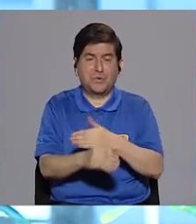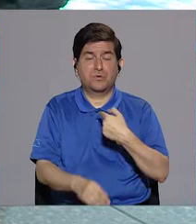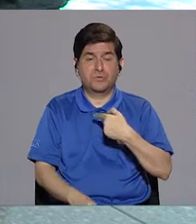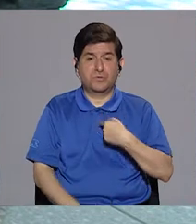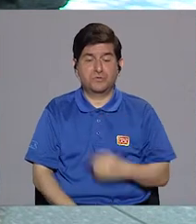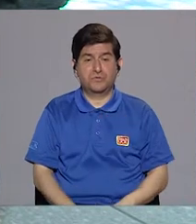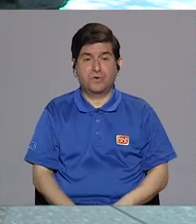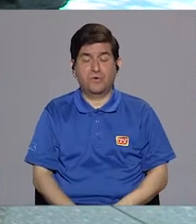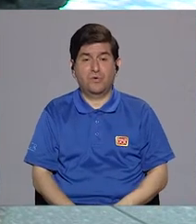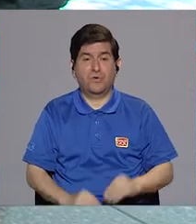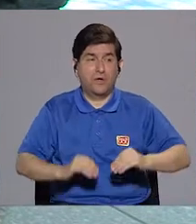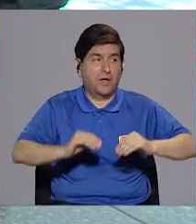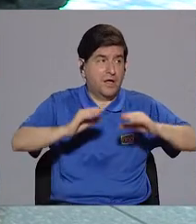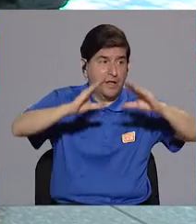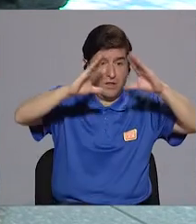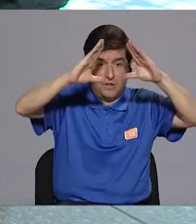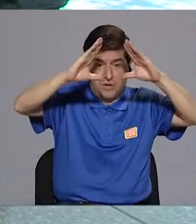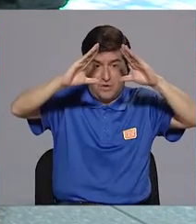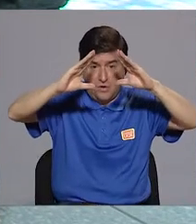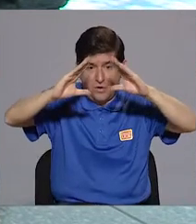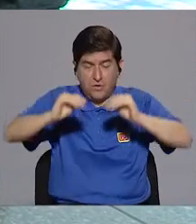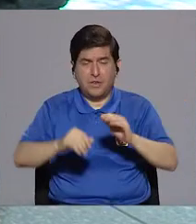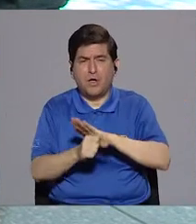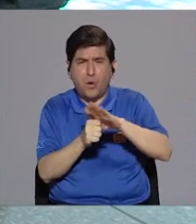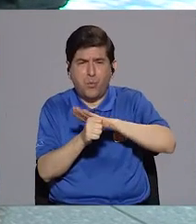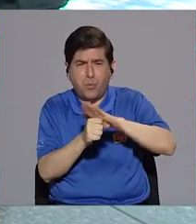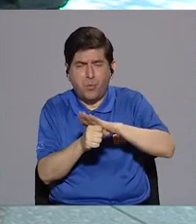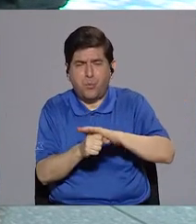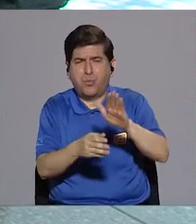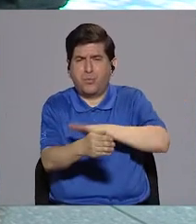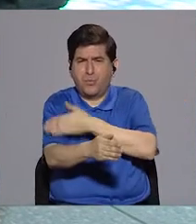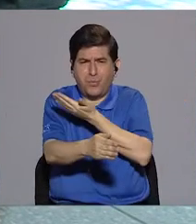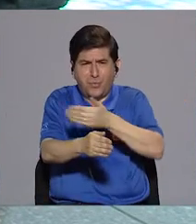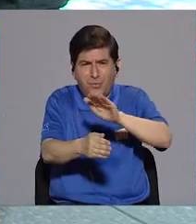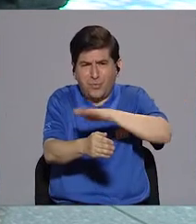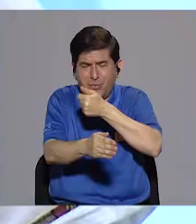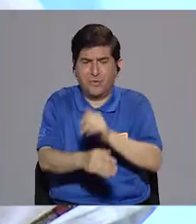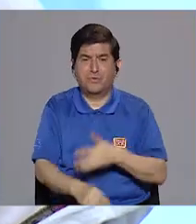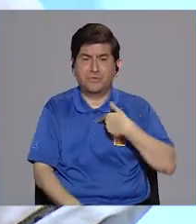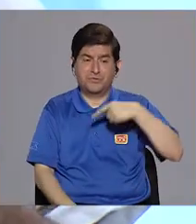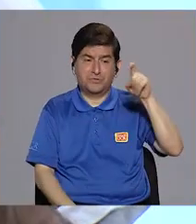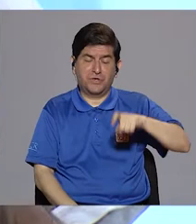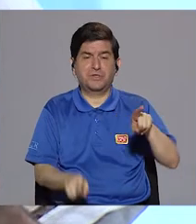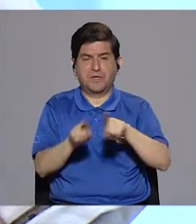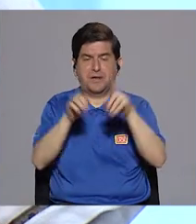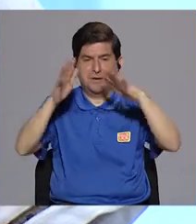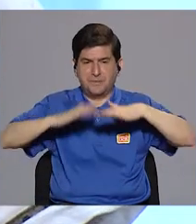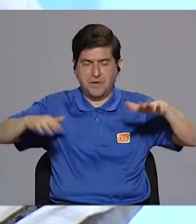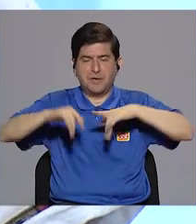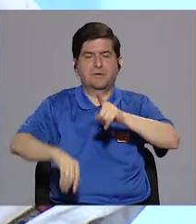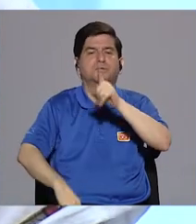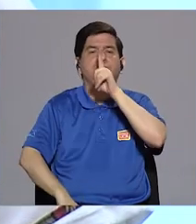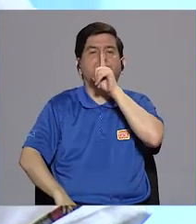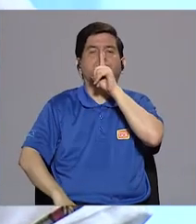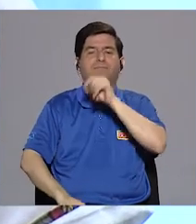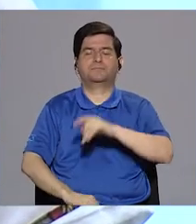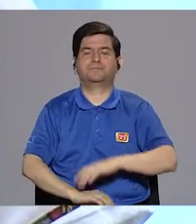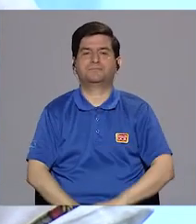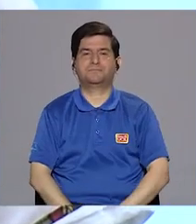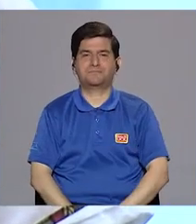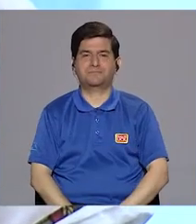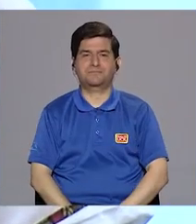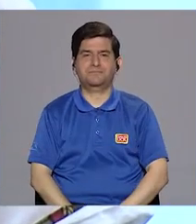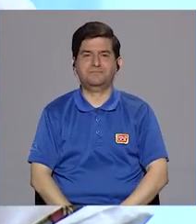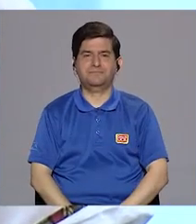porque durante el día, como estoy muy ocupado con música, entonces necesito también mis espacios de silencio, ¿no?